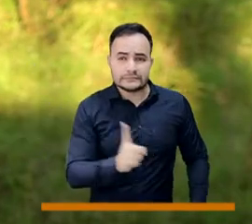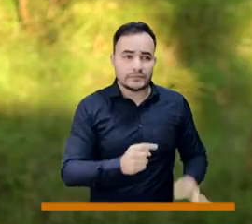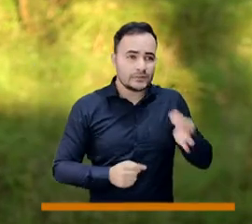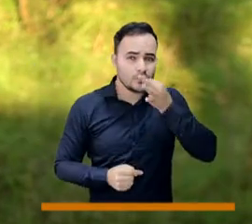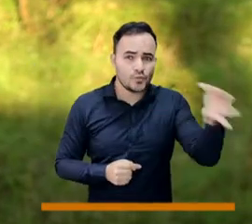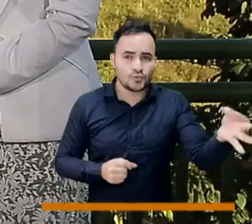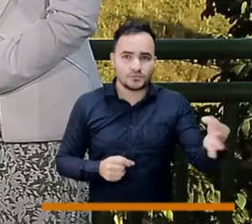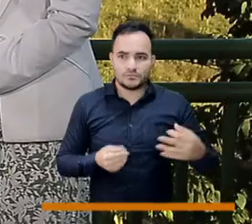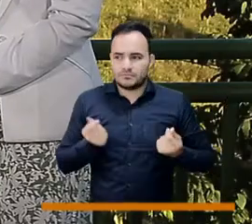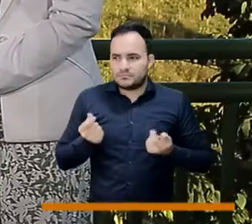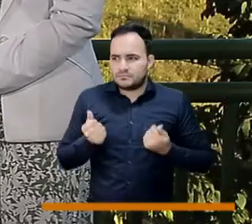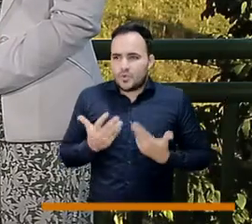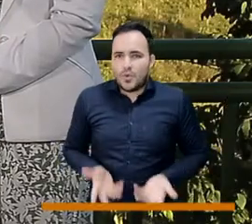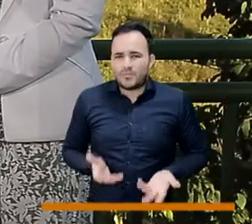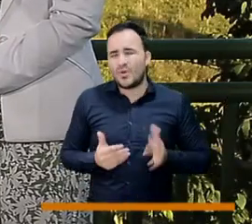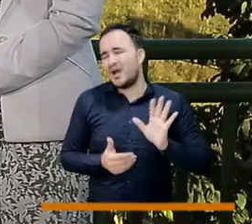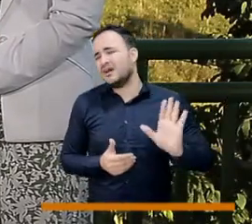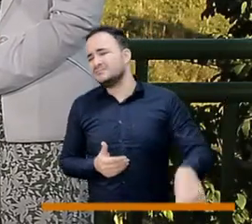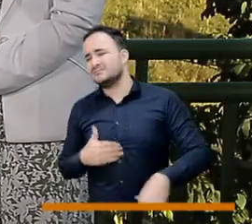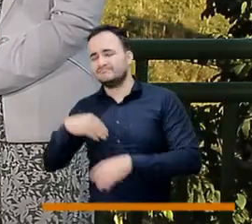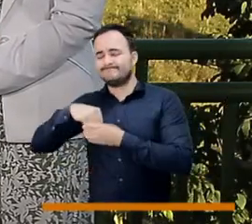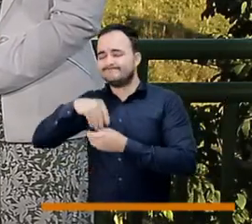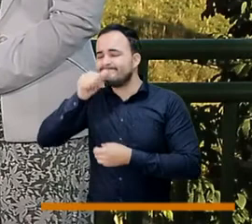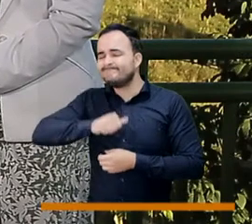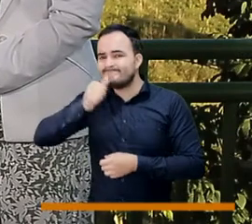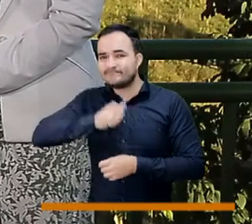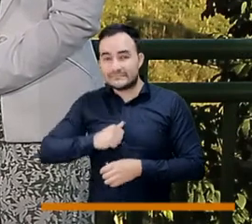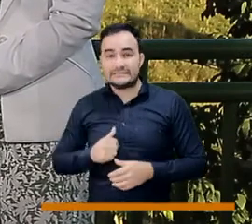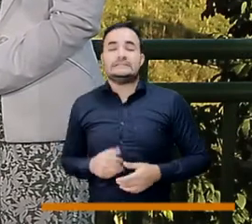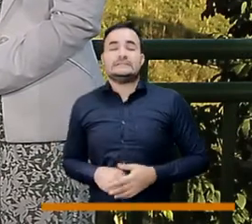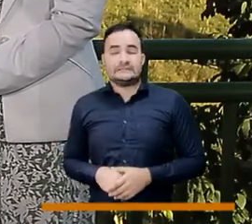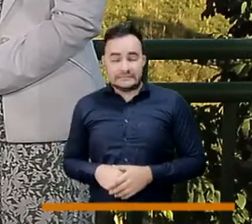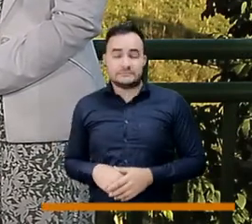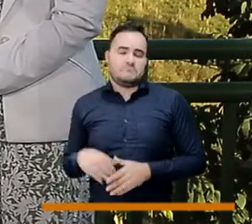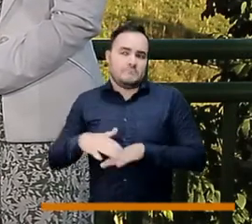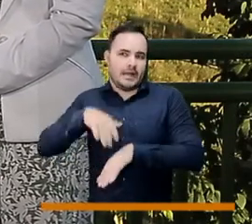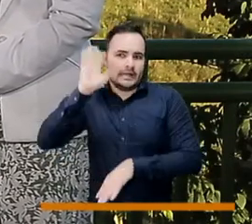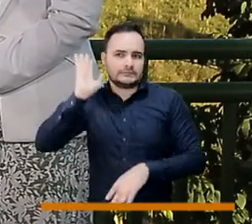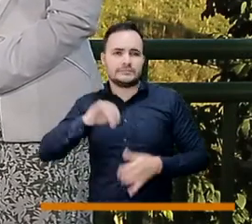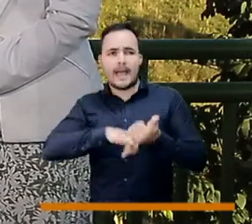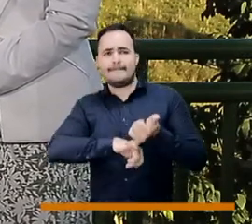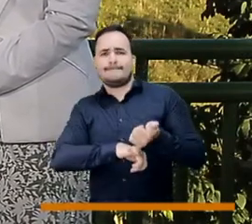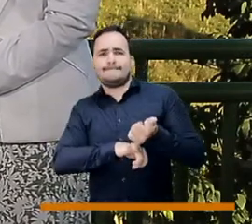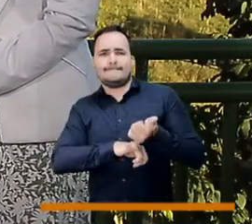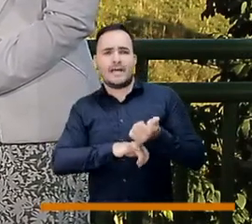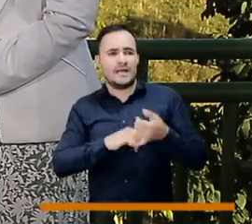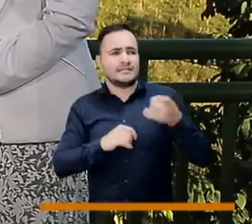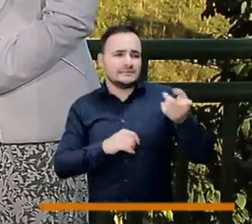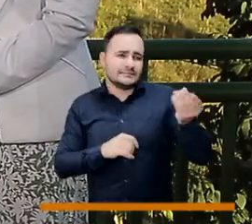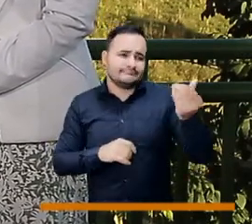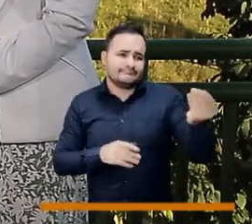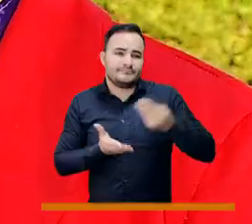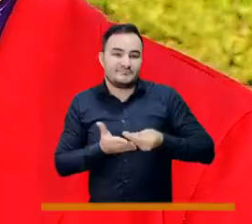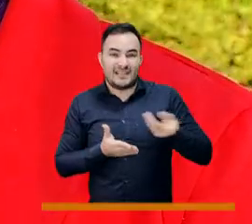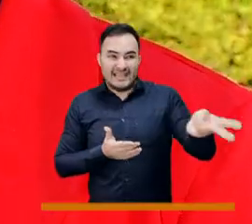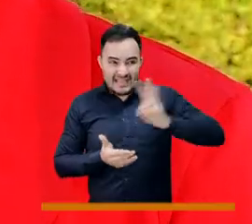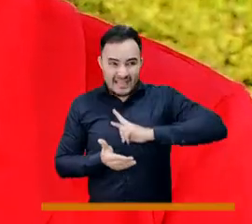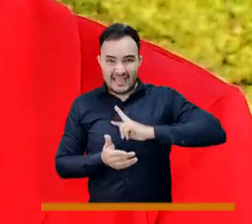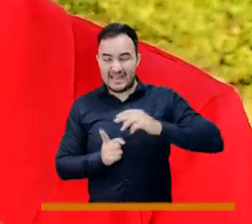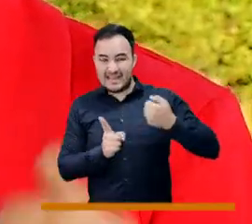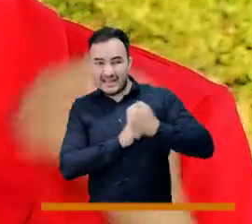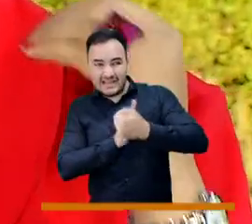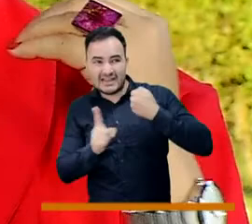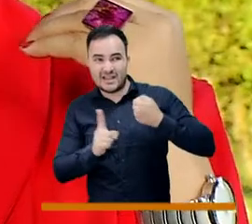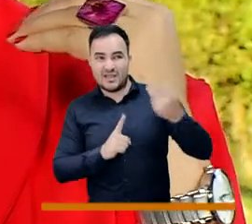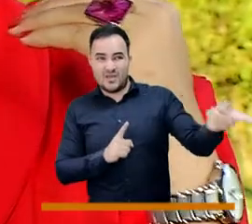venir a denunciar. Requiere mucha plata y muchas veces tiene una dependencia económica del agresor.